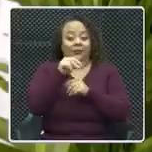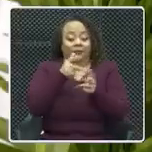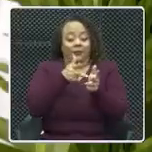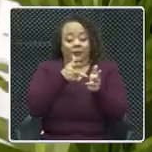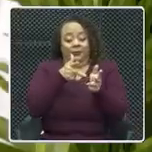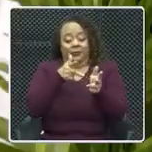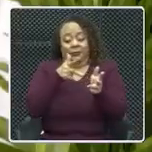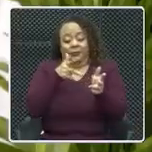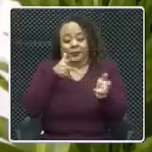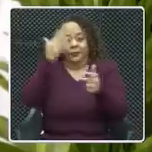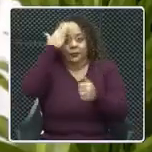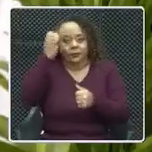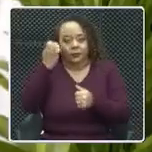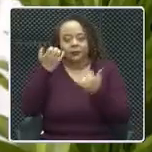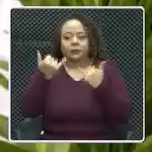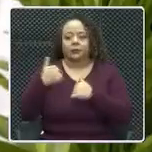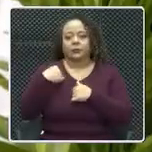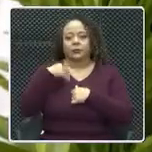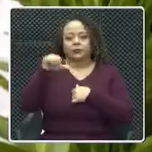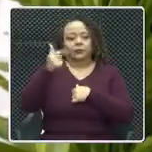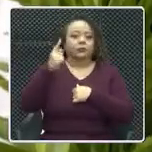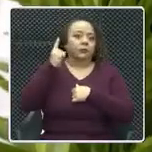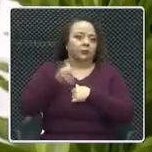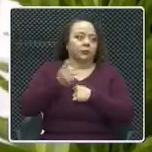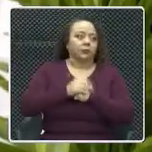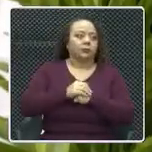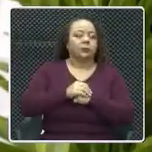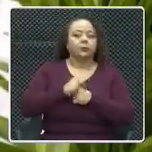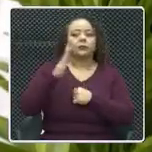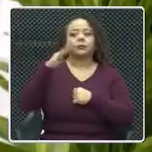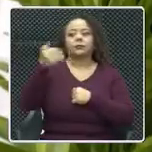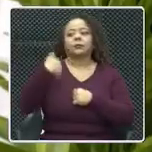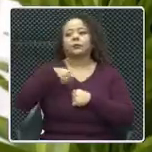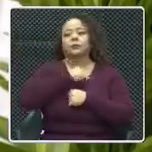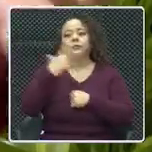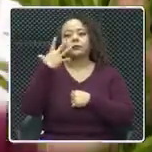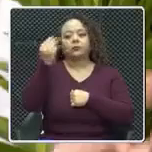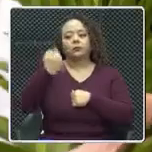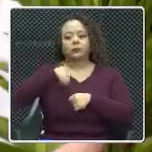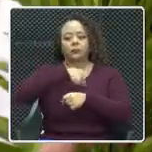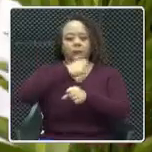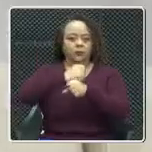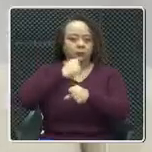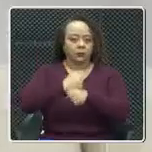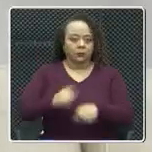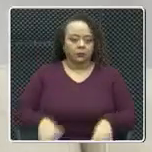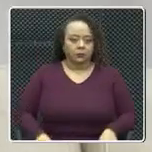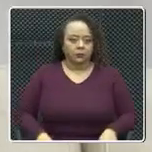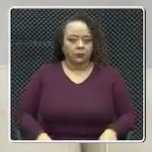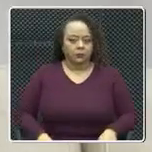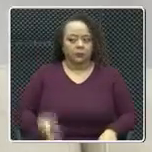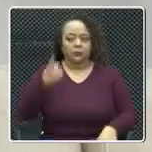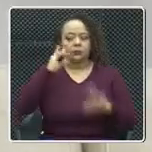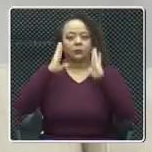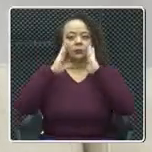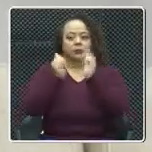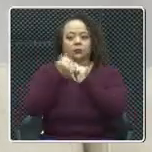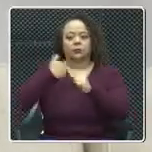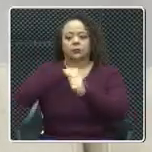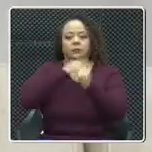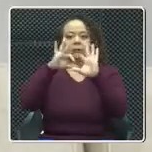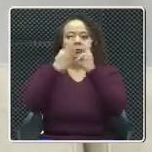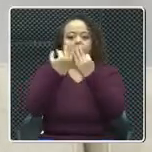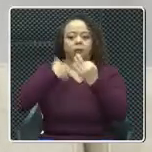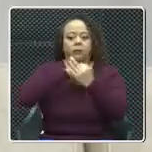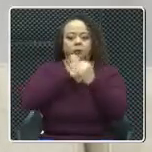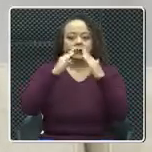que eso generó, ¿por qué? Porque ya tenemos otras obligaciones cuando salimos de nuestro trabajo para atender con nuestra familia, en